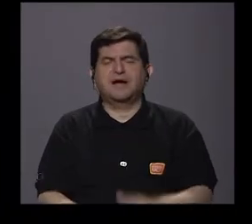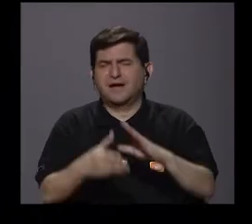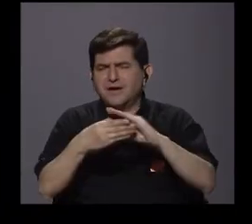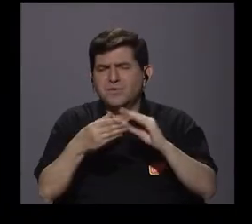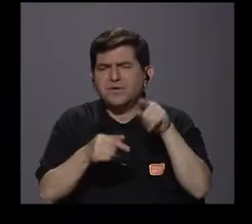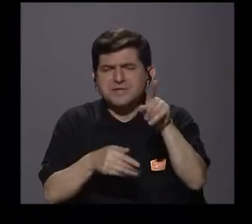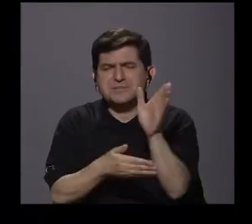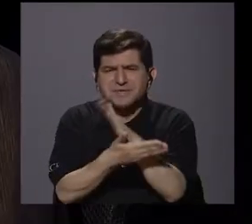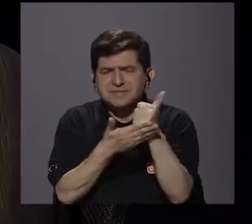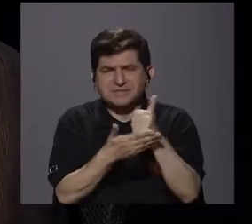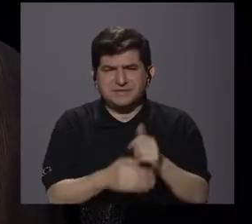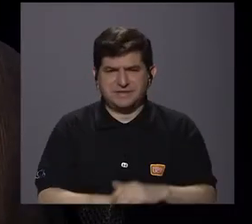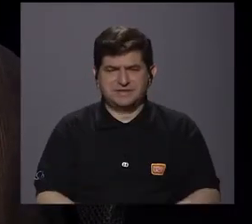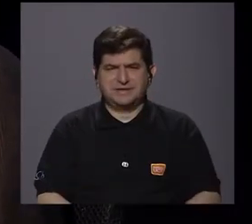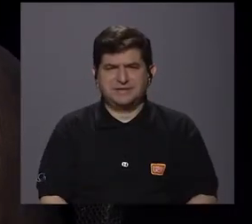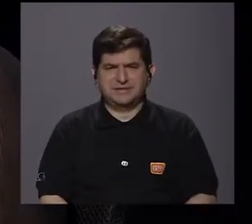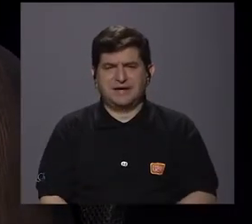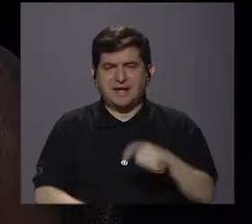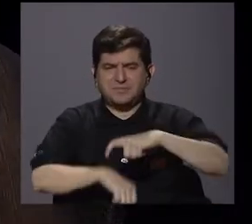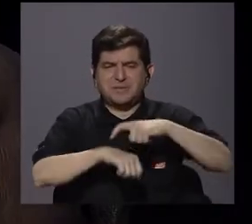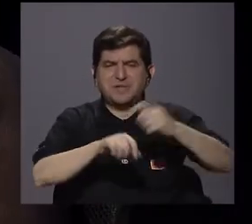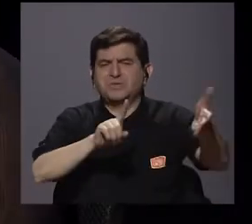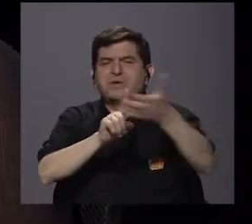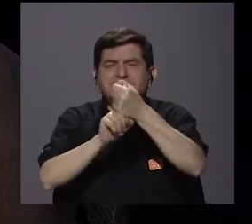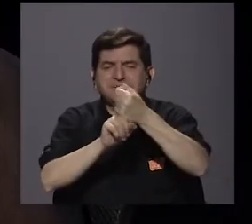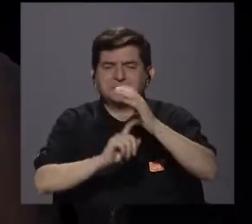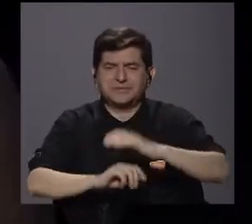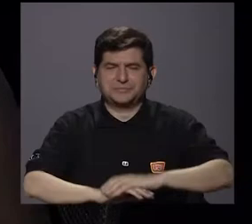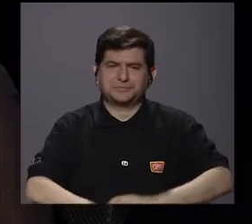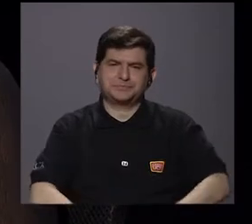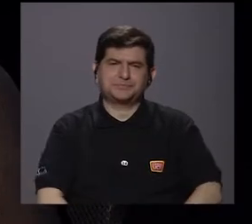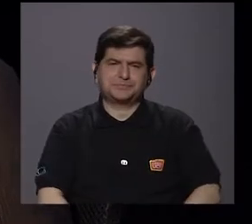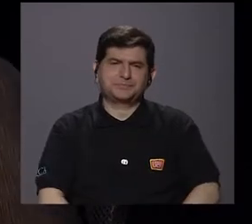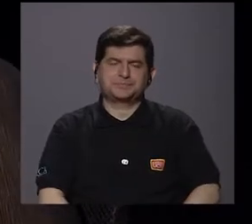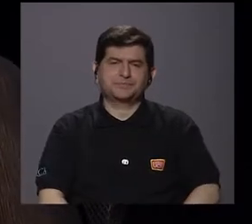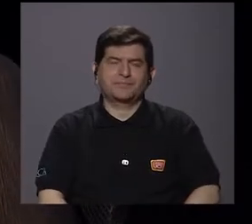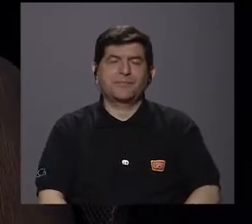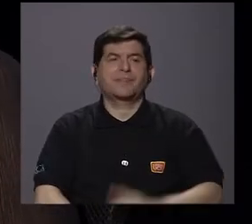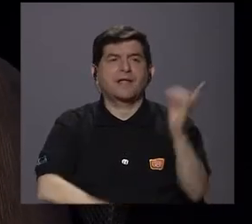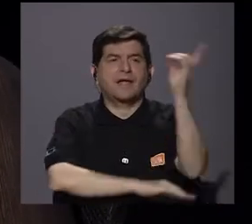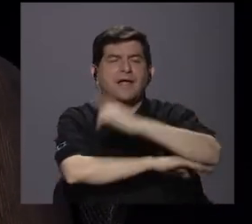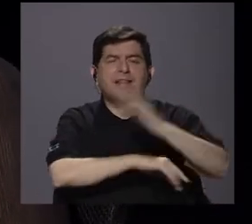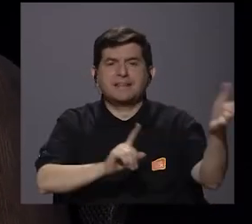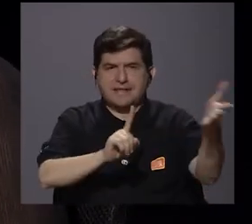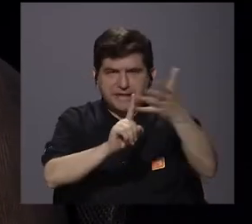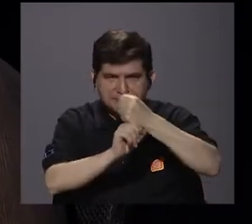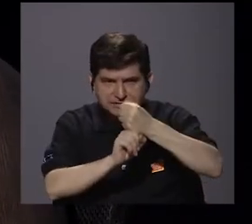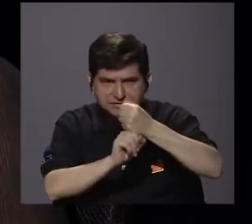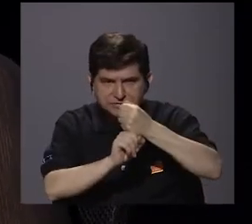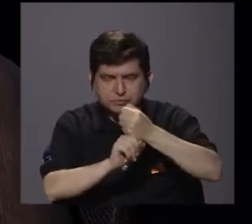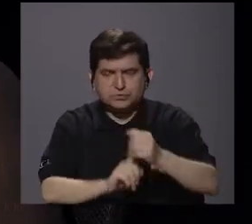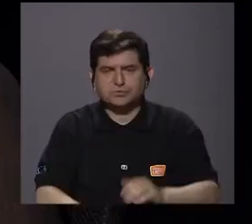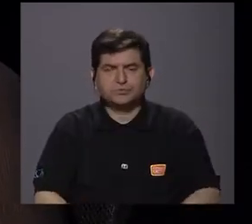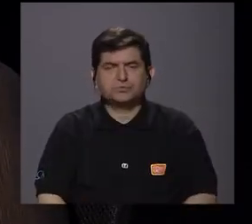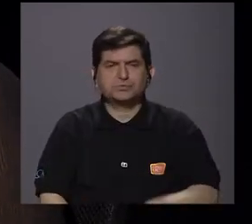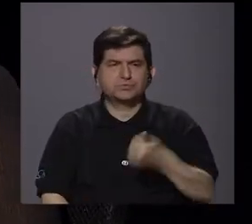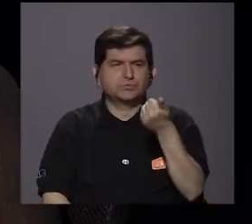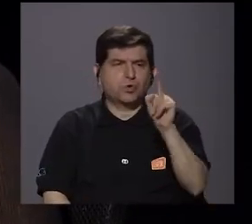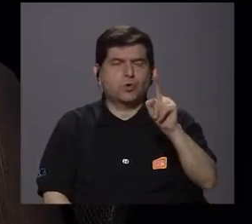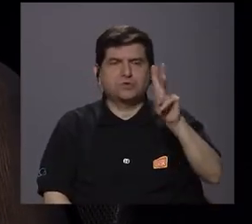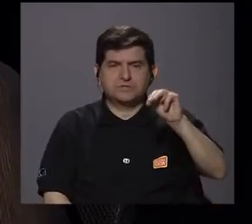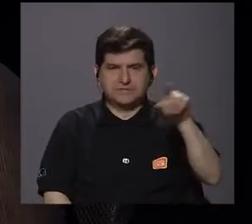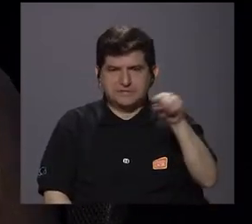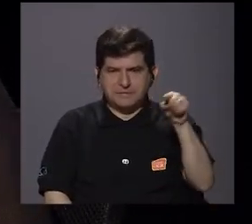un poquito el arresto, por favor. Bueno, el día del arresto, que fue el 11 de